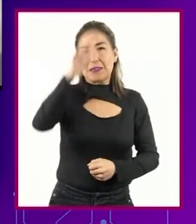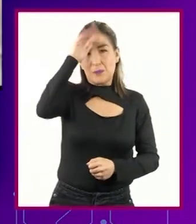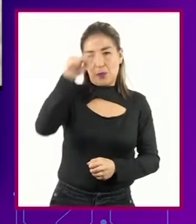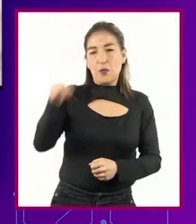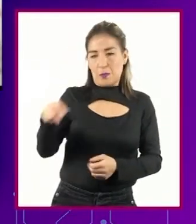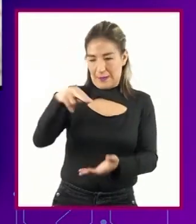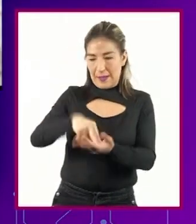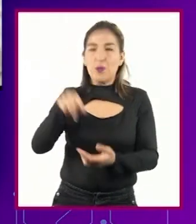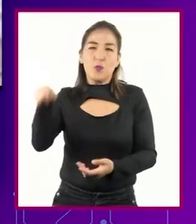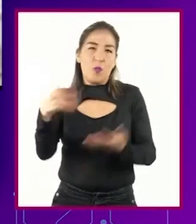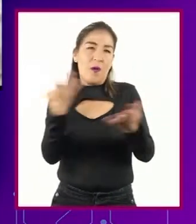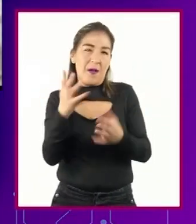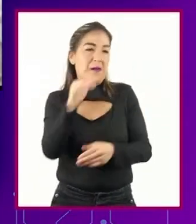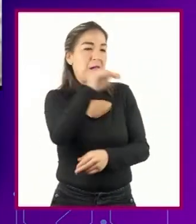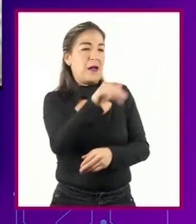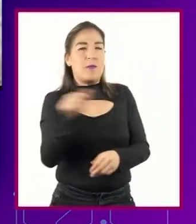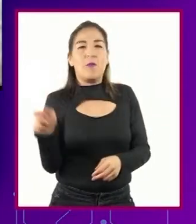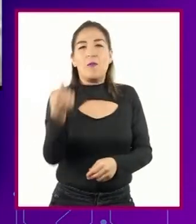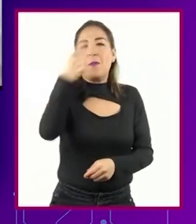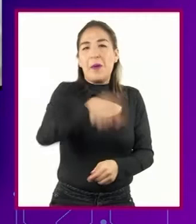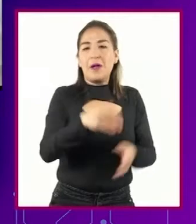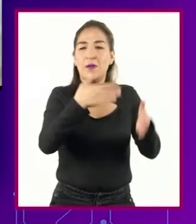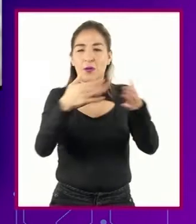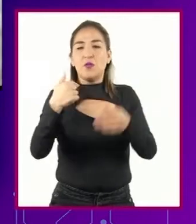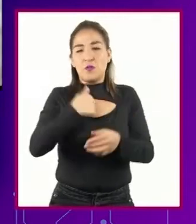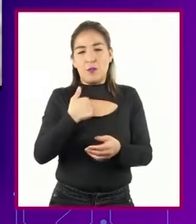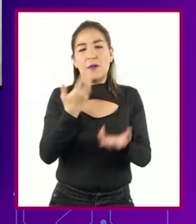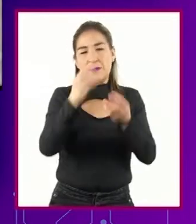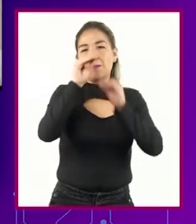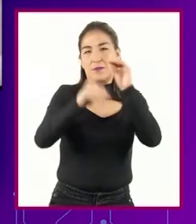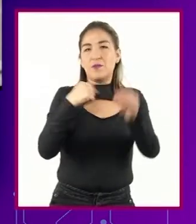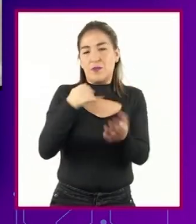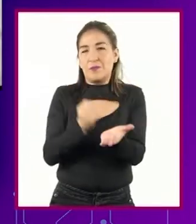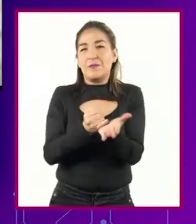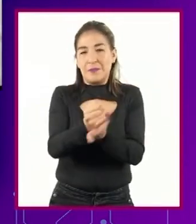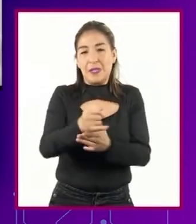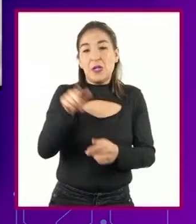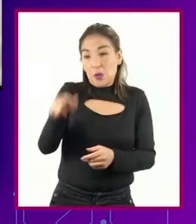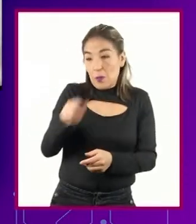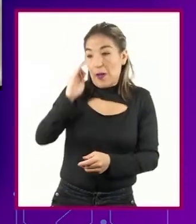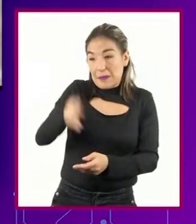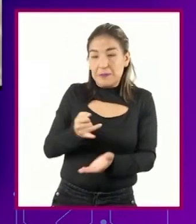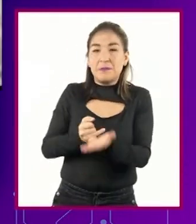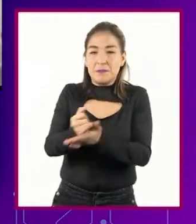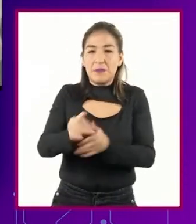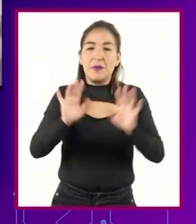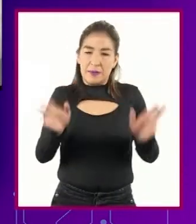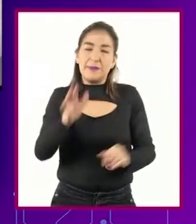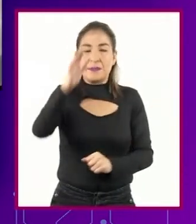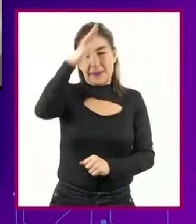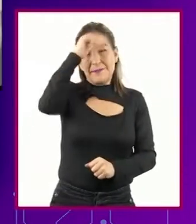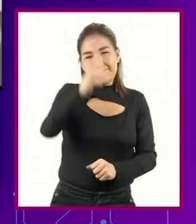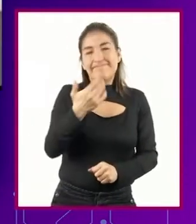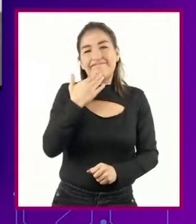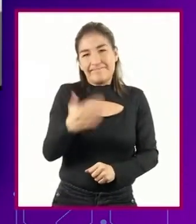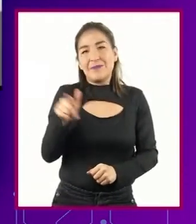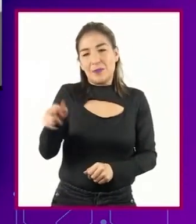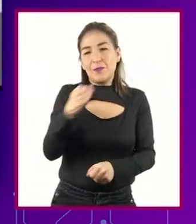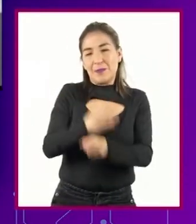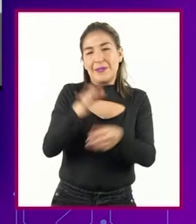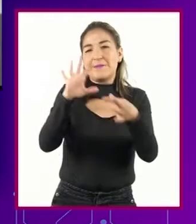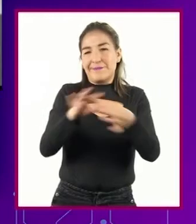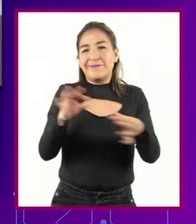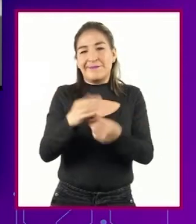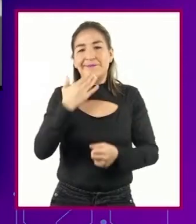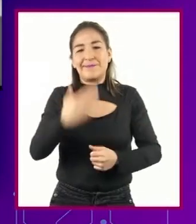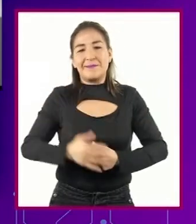aquí, que tú fuiste la que mandó a hacer la cocina. Sí, yo lo decidí. Si porque así lo así para mí me decidiste, parece- entonces estoy de acuerdo con las observaciones que